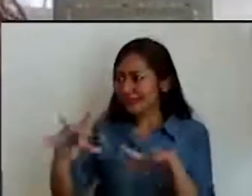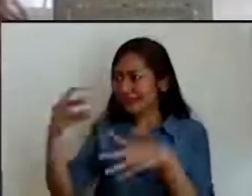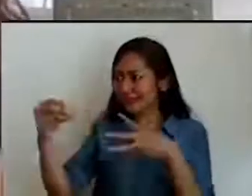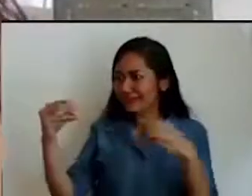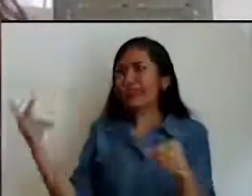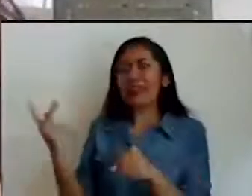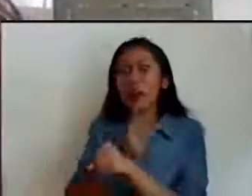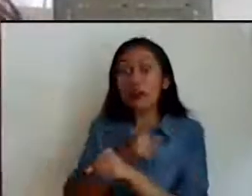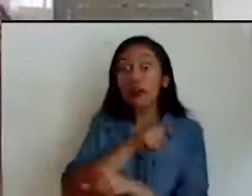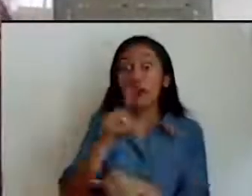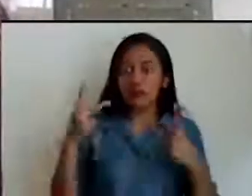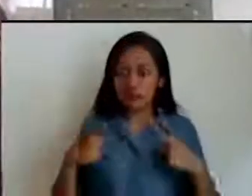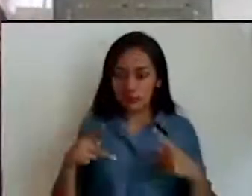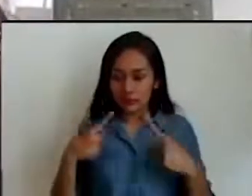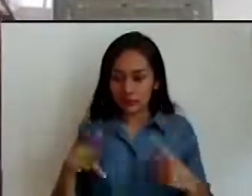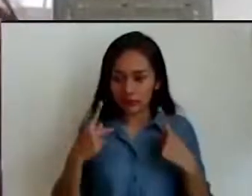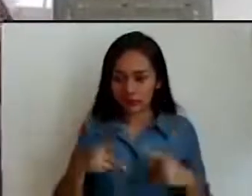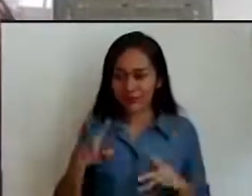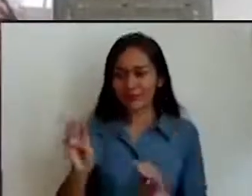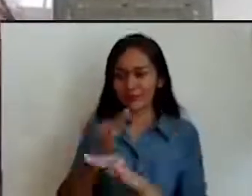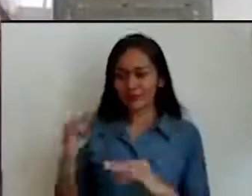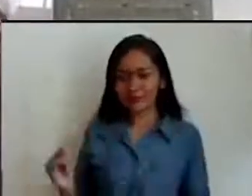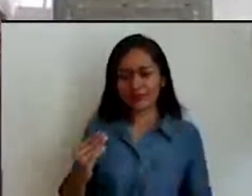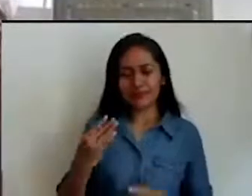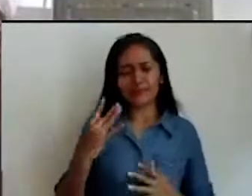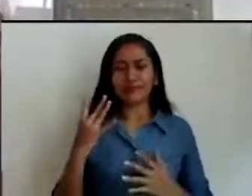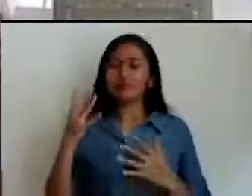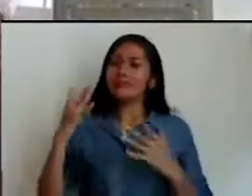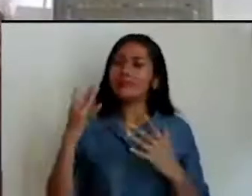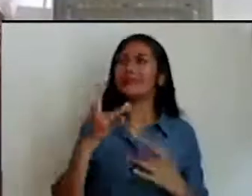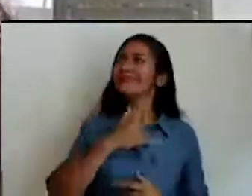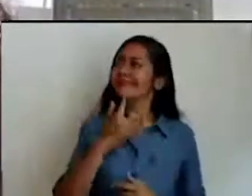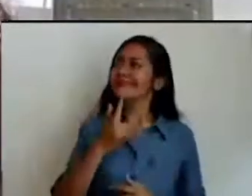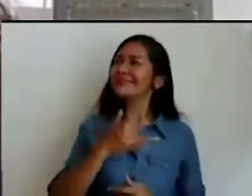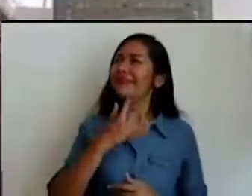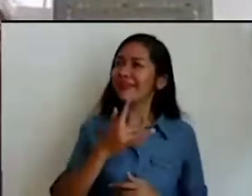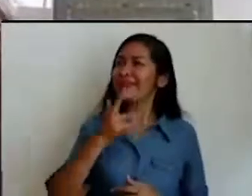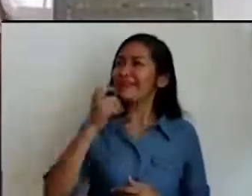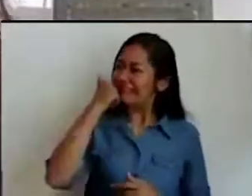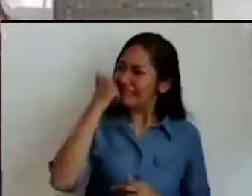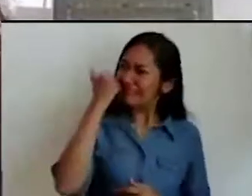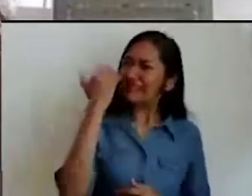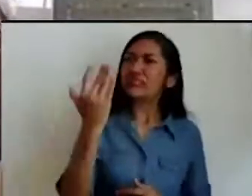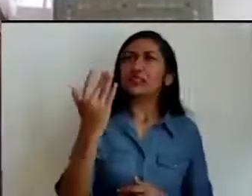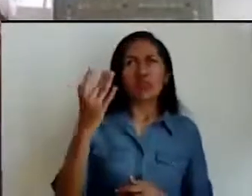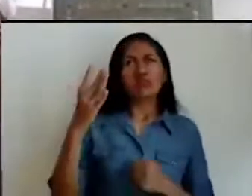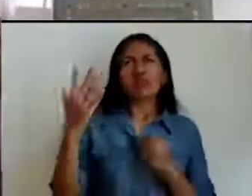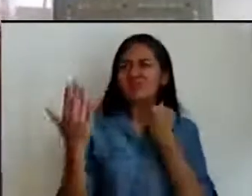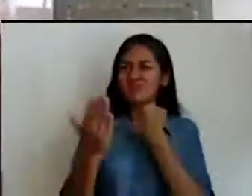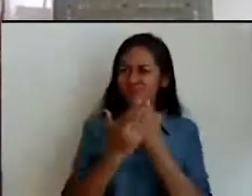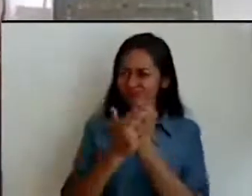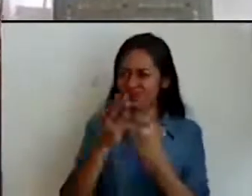ser humano finalmente también a través de la música busca esa posibilidad de tener un poco de esperanza en este momento. este